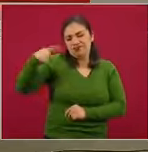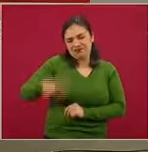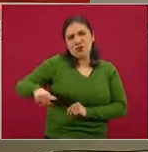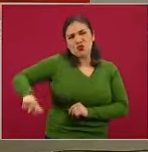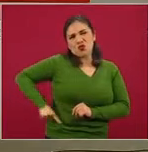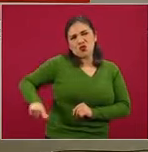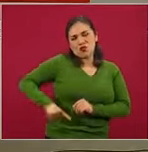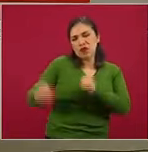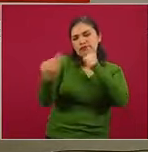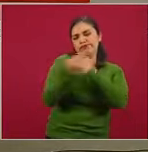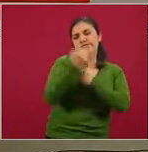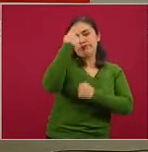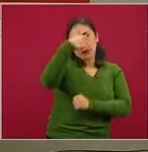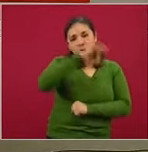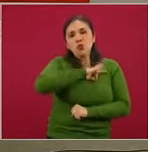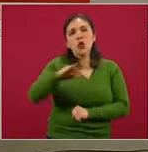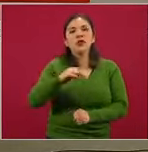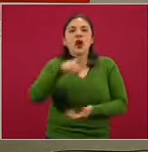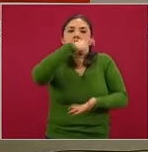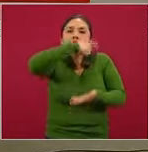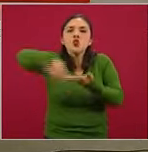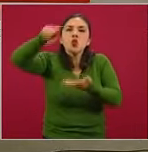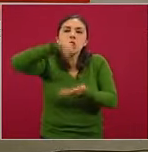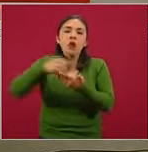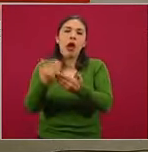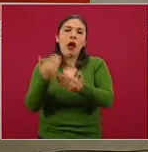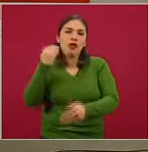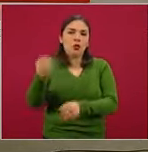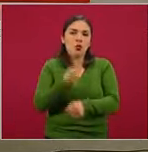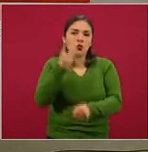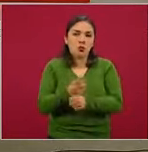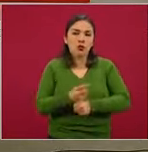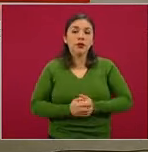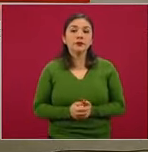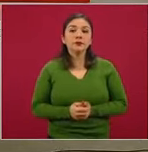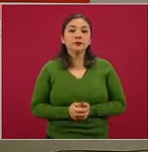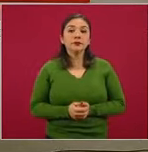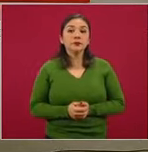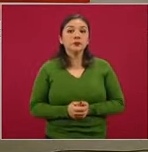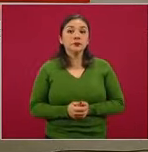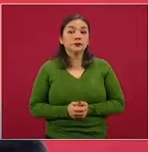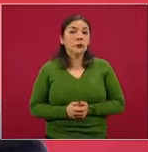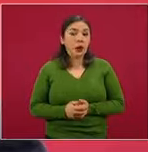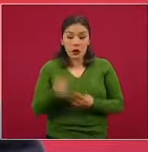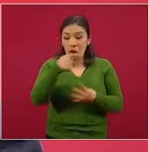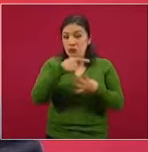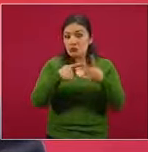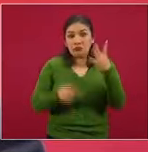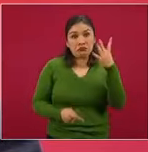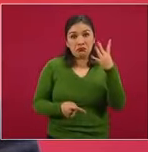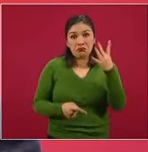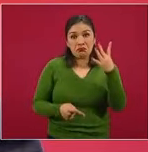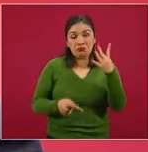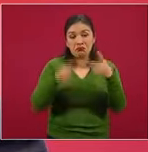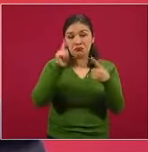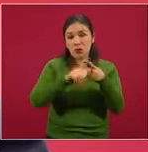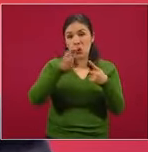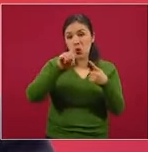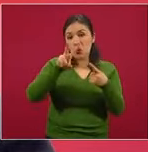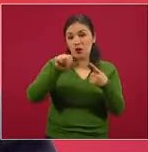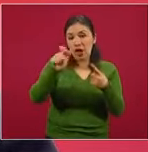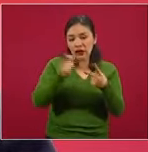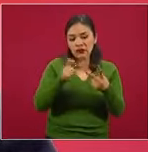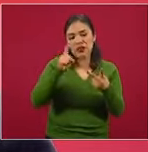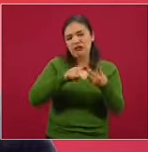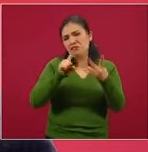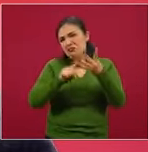México a tener un acceso oportuno y facilitado. En todos los casos, tanto para el mecanismo COVAX como para